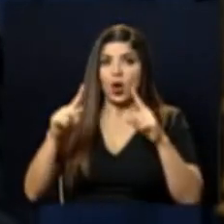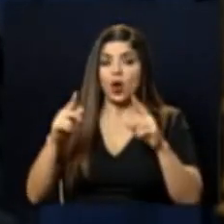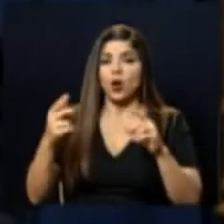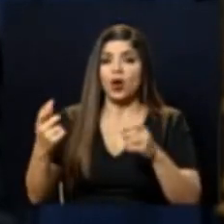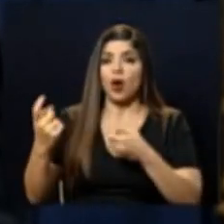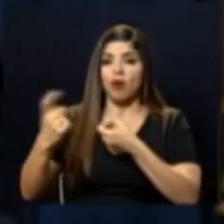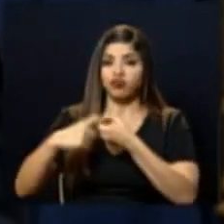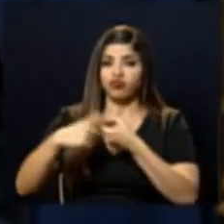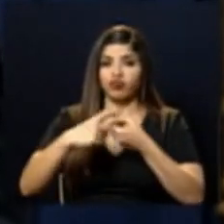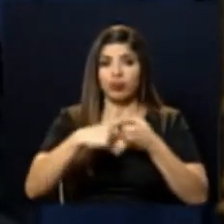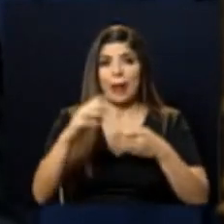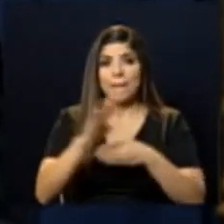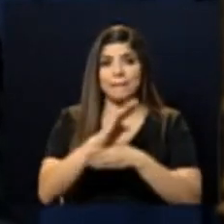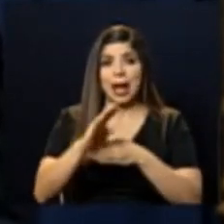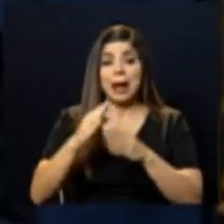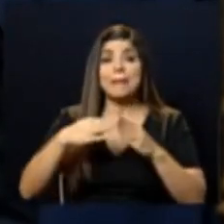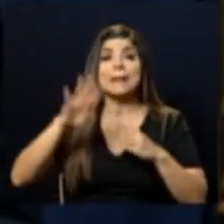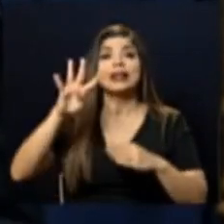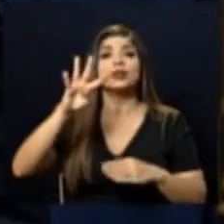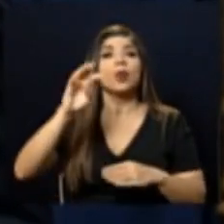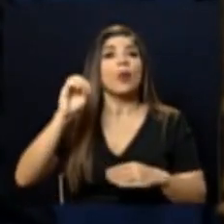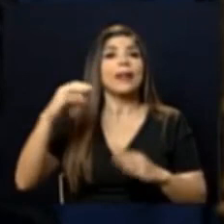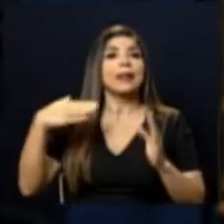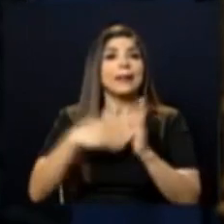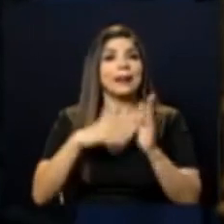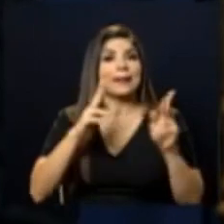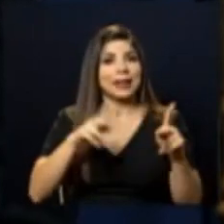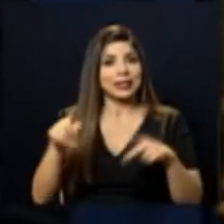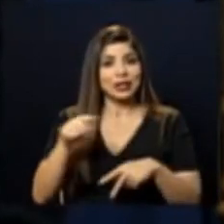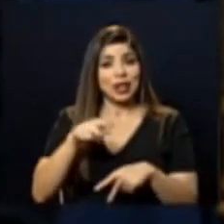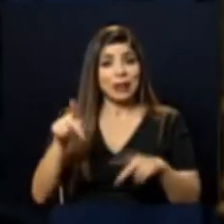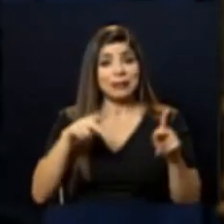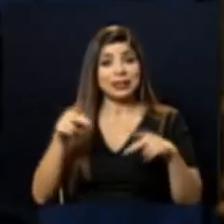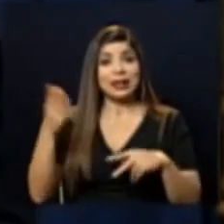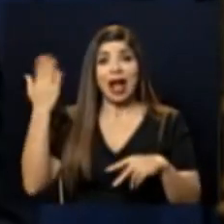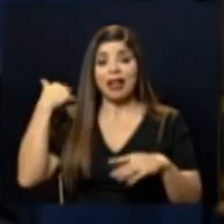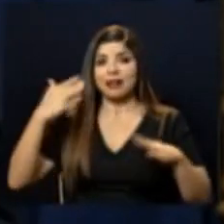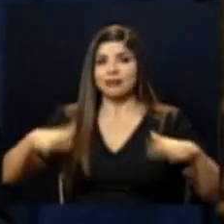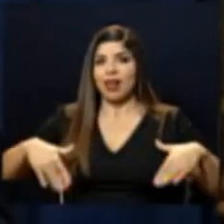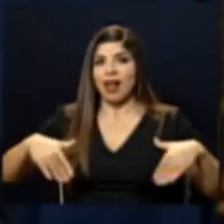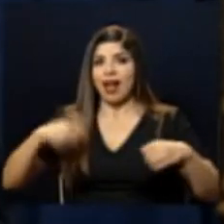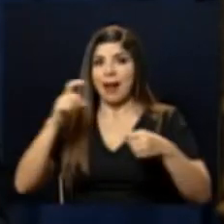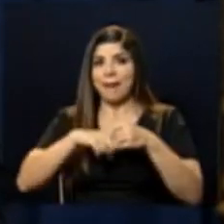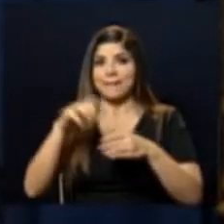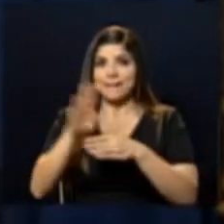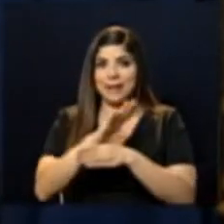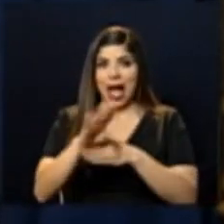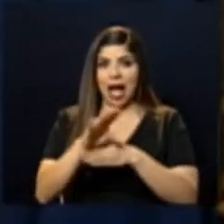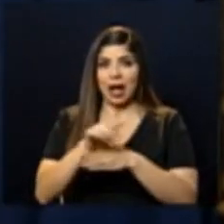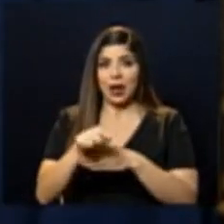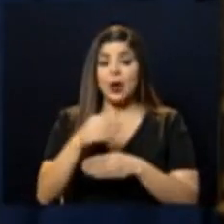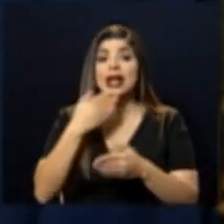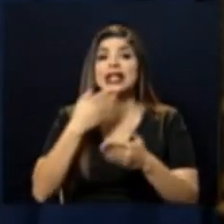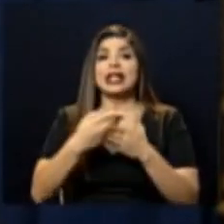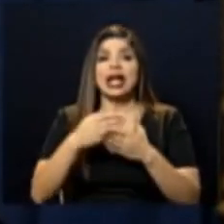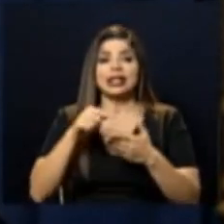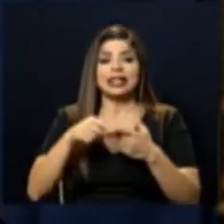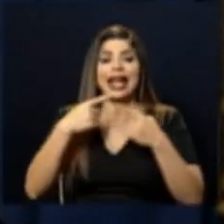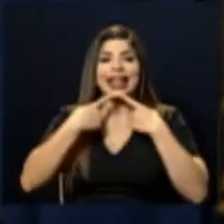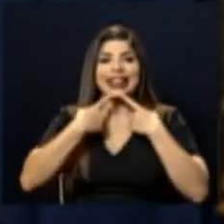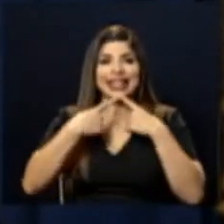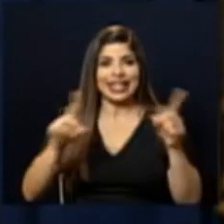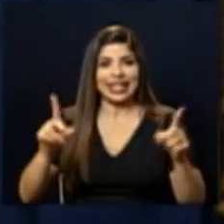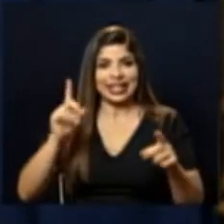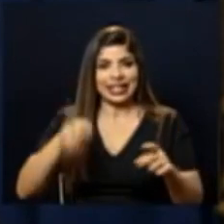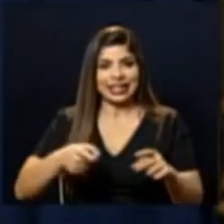bancarizar a más de 40.000 personas que antes carecían de acceso, como fruto de la Directriz